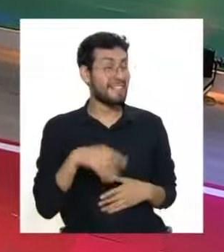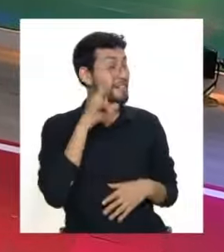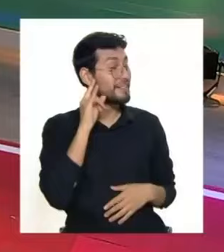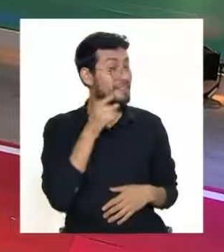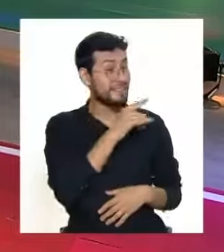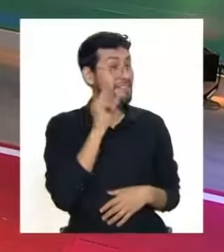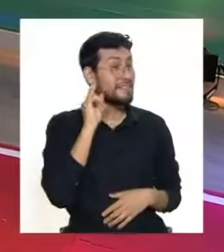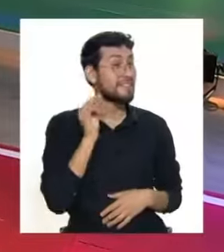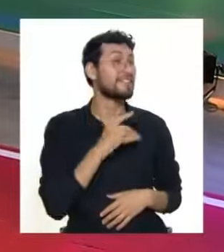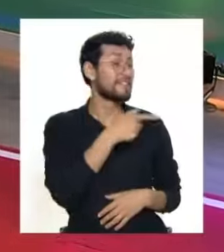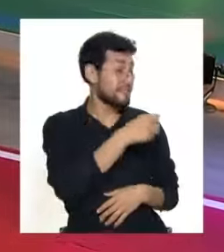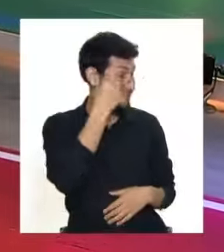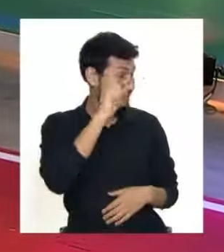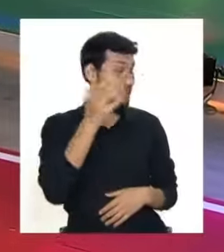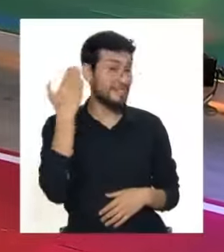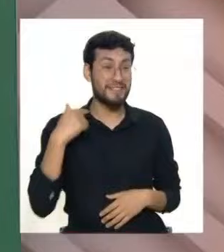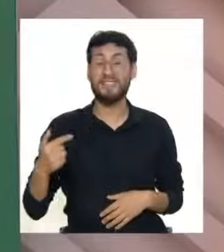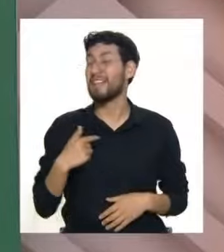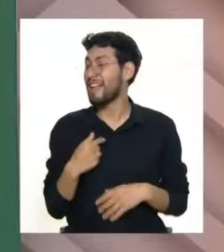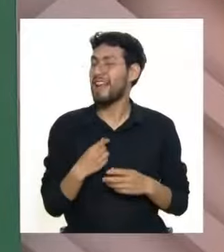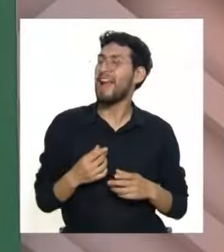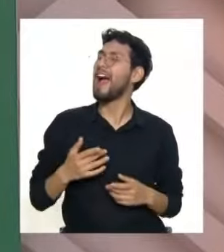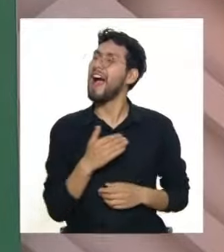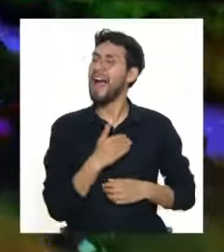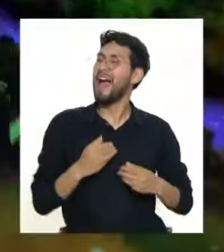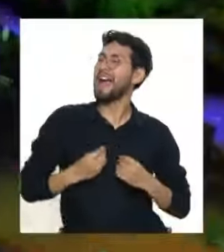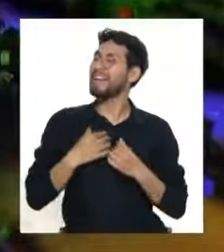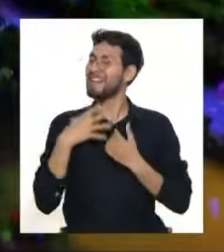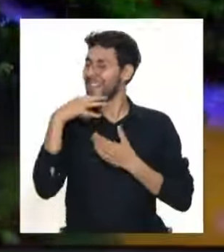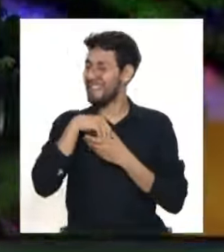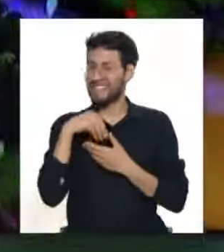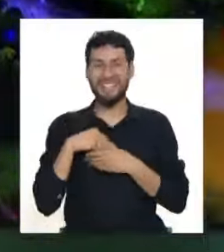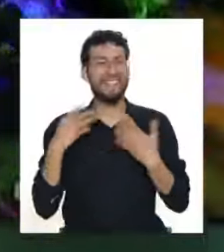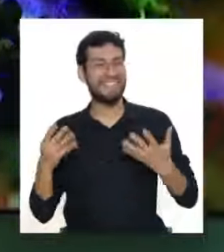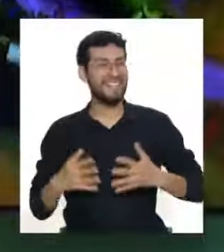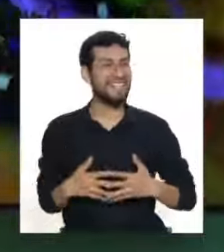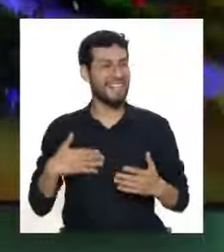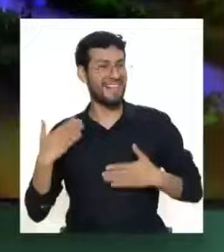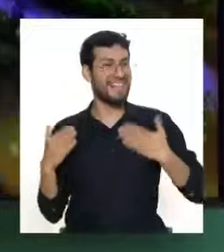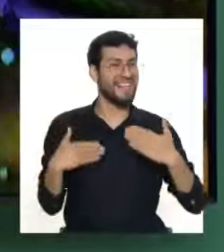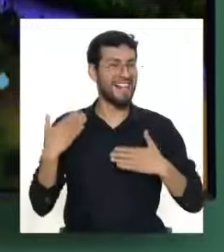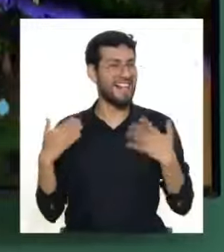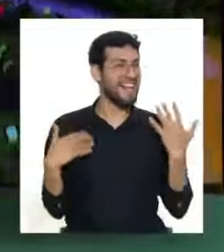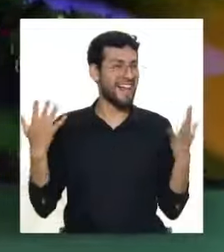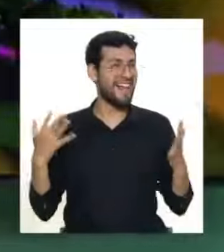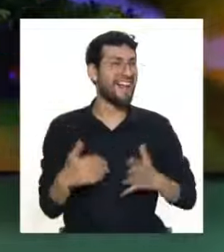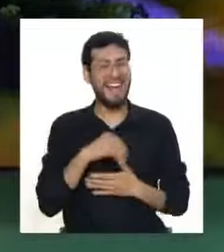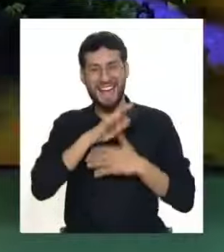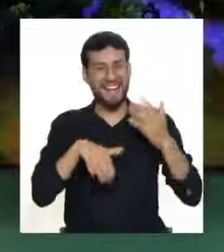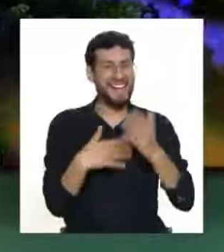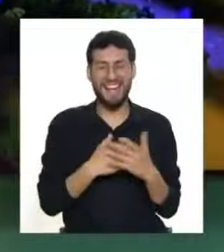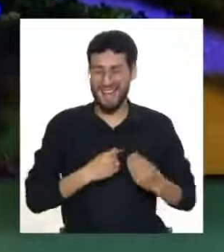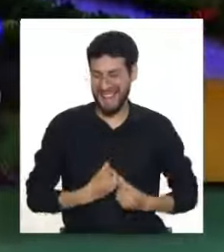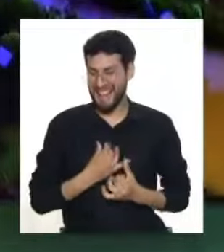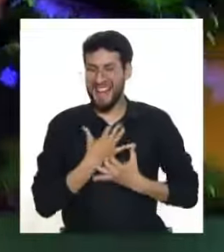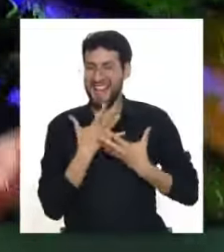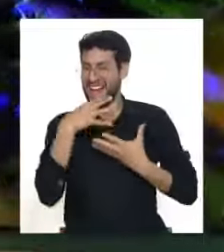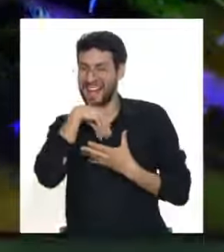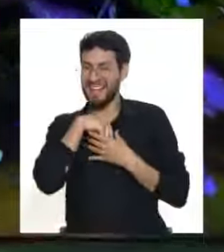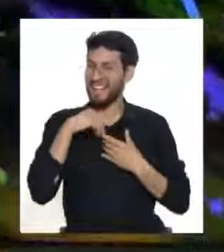La Uchi también, tú has viajado varias veces. Yo tengo mi alma selvática dentro, papito. Todo es fuego dentro de